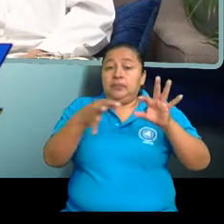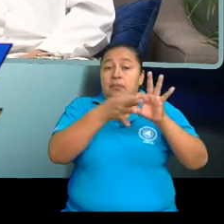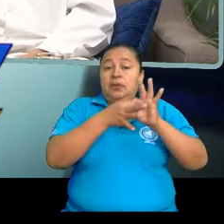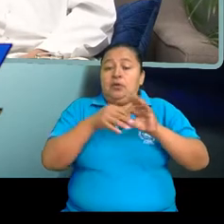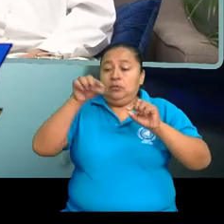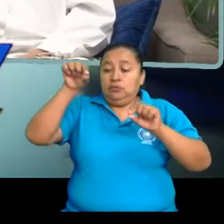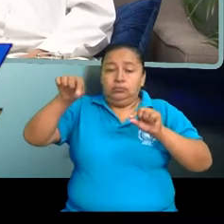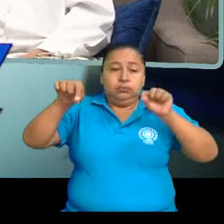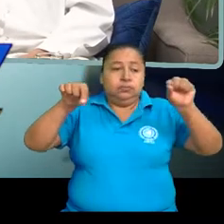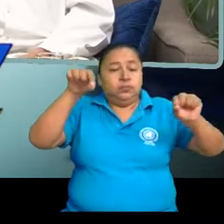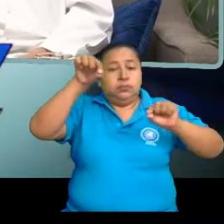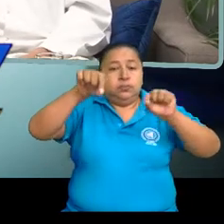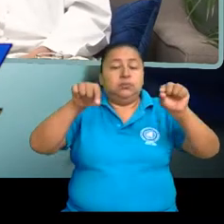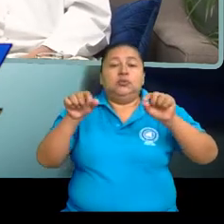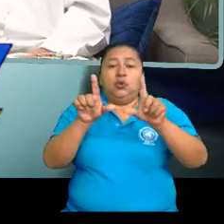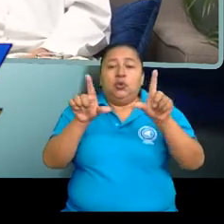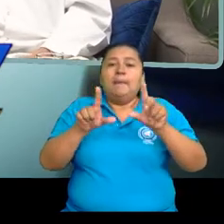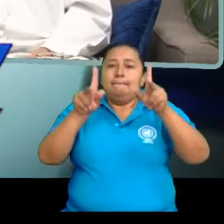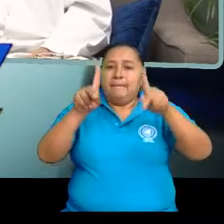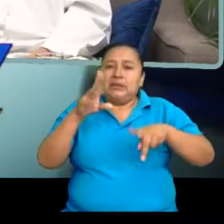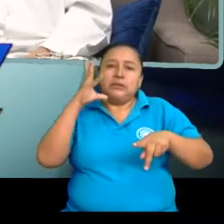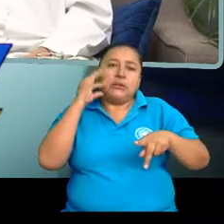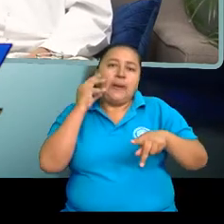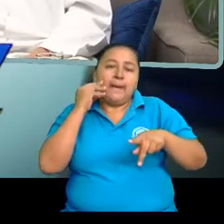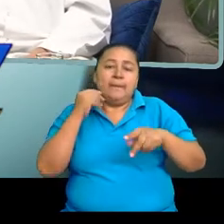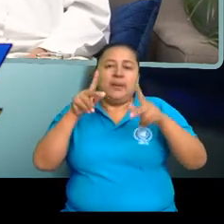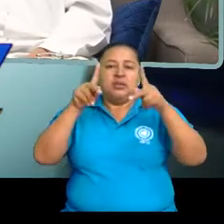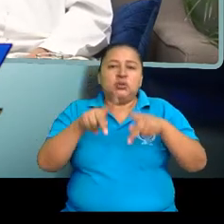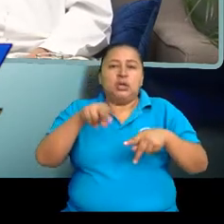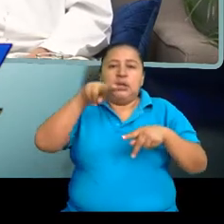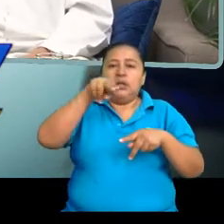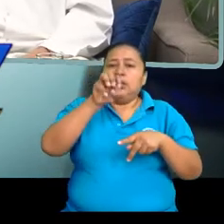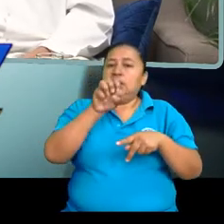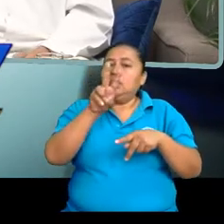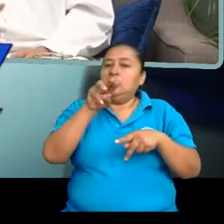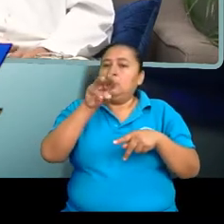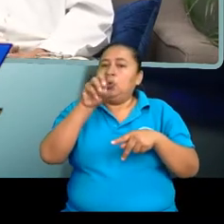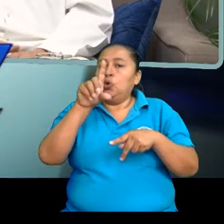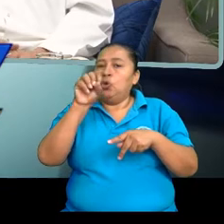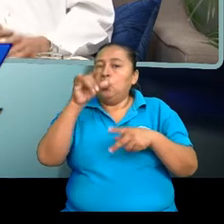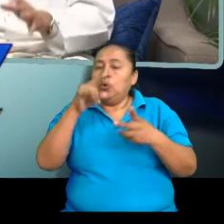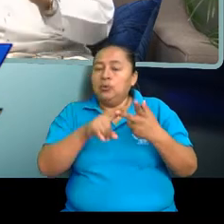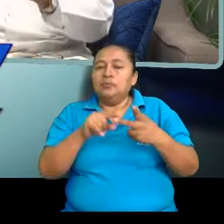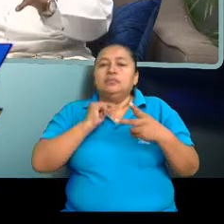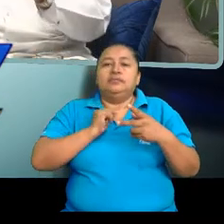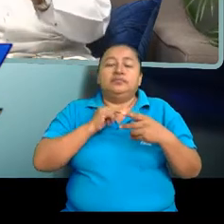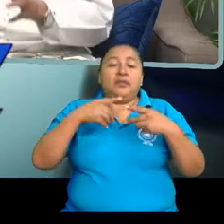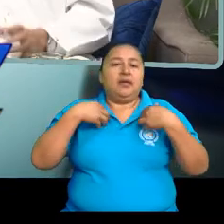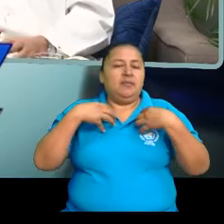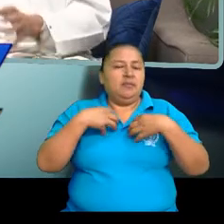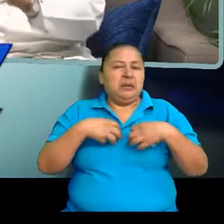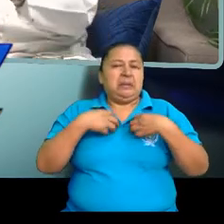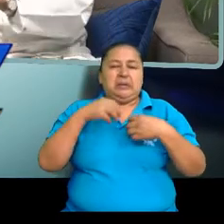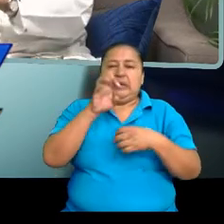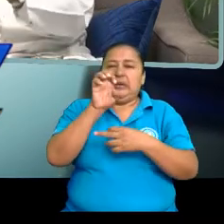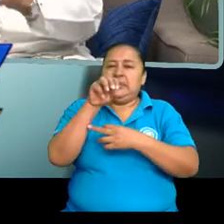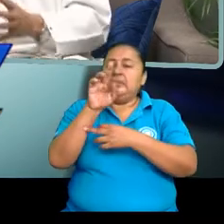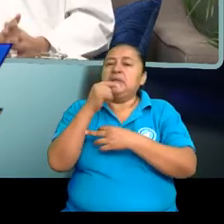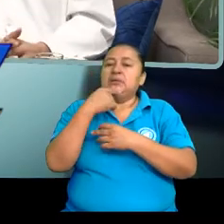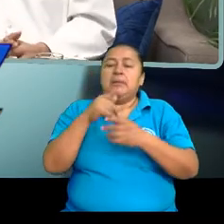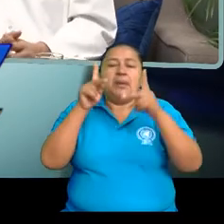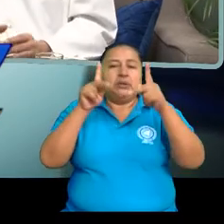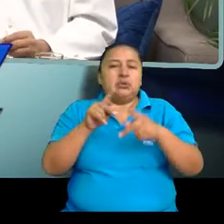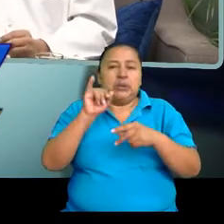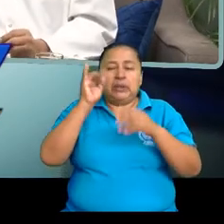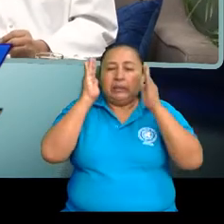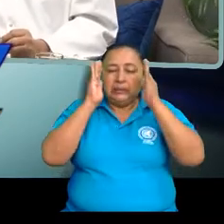focales desde el nivel nacional de expertos, neumólogos, infectólogos, intensivistas, que están ante cualquier situación